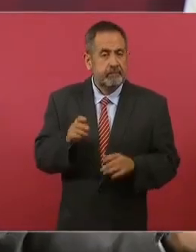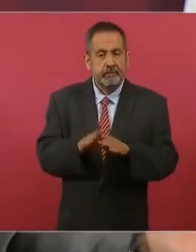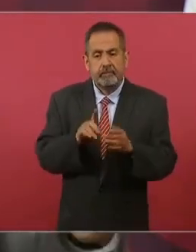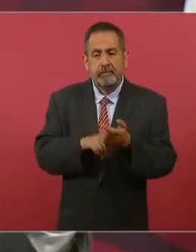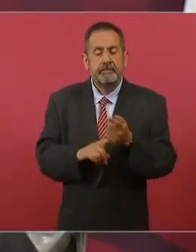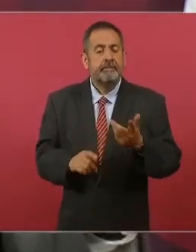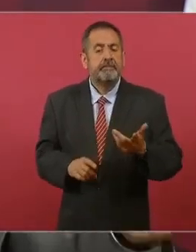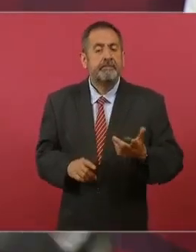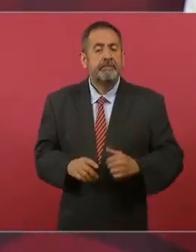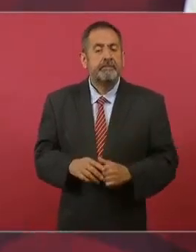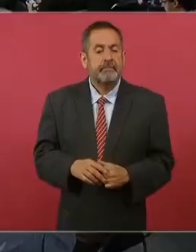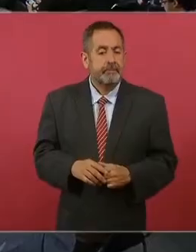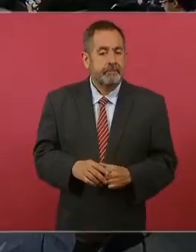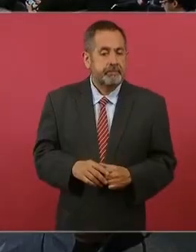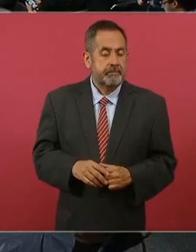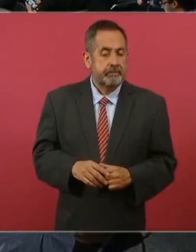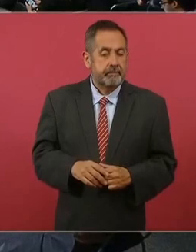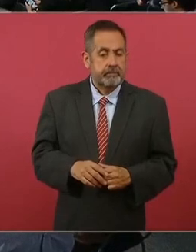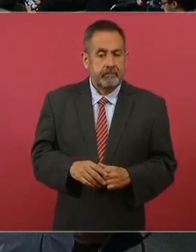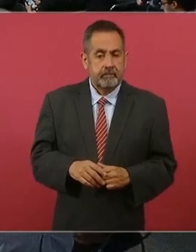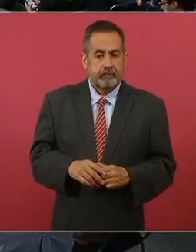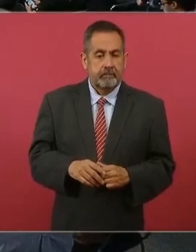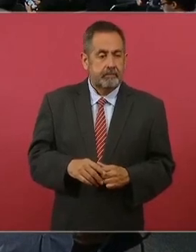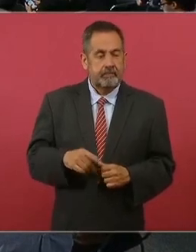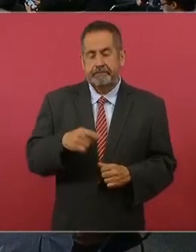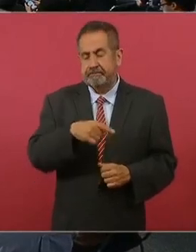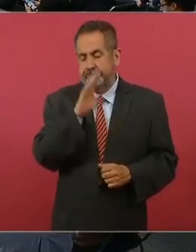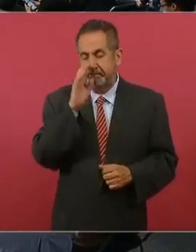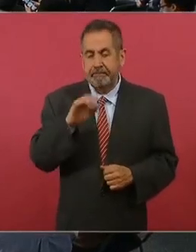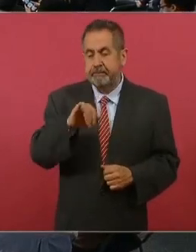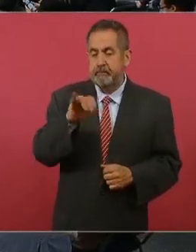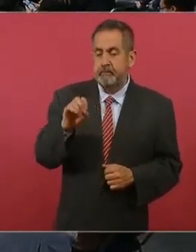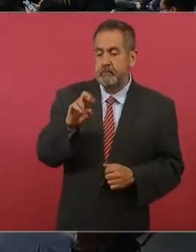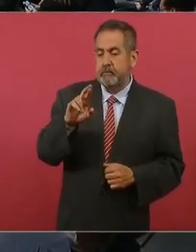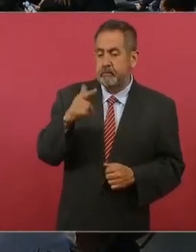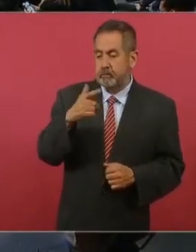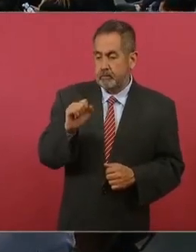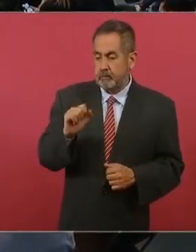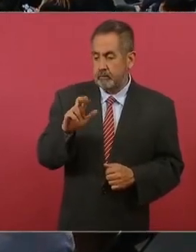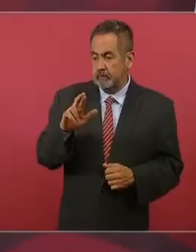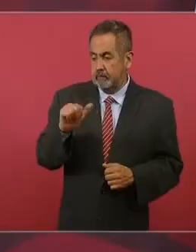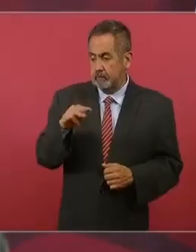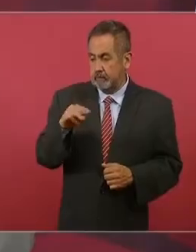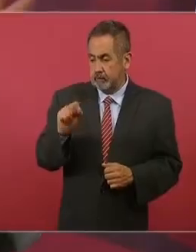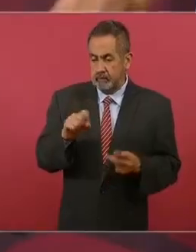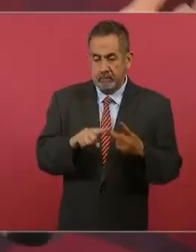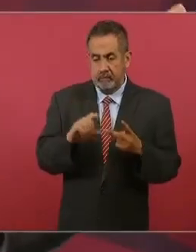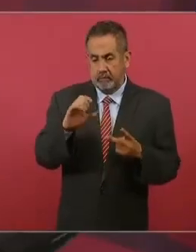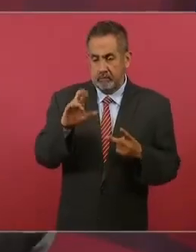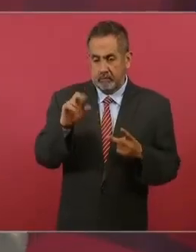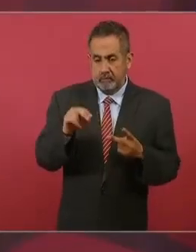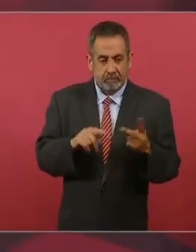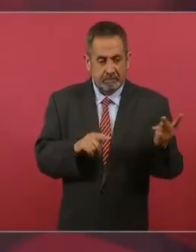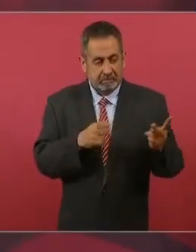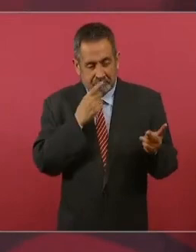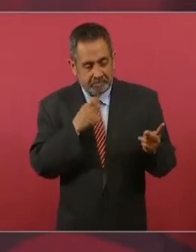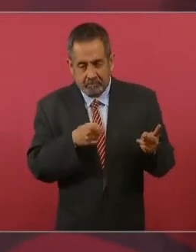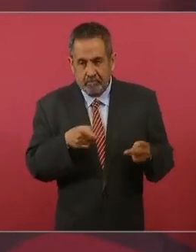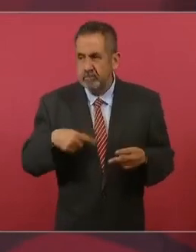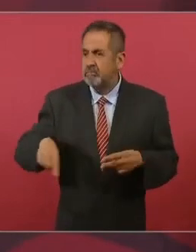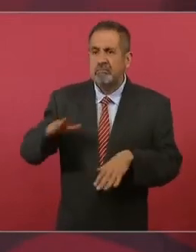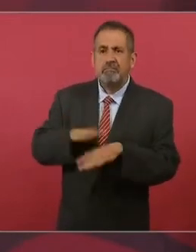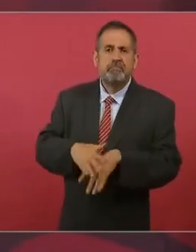que, aunque Jorge Ramos diga otra cosa y Ciro, no hay más seguridad